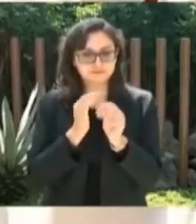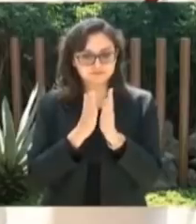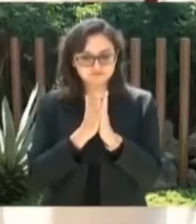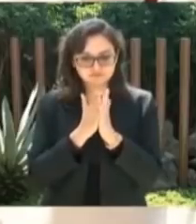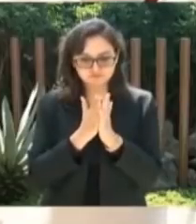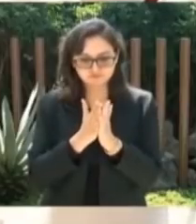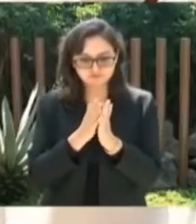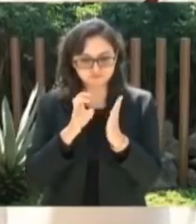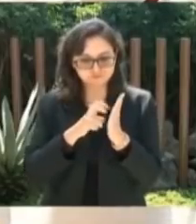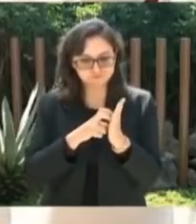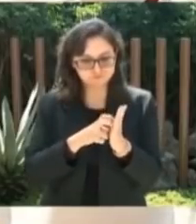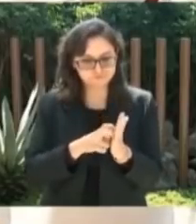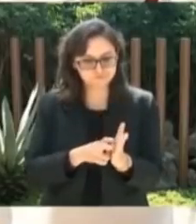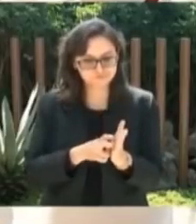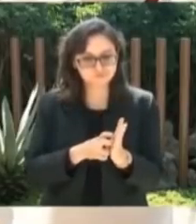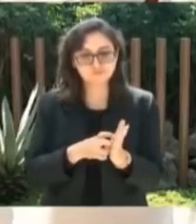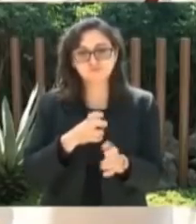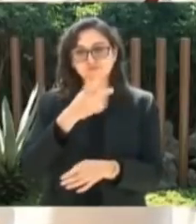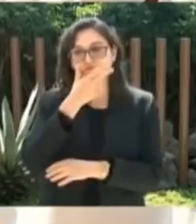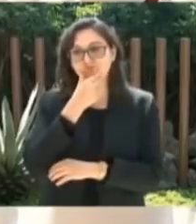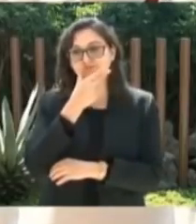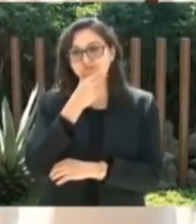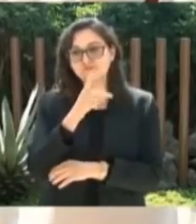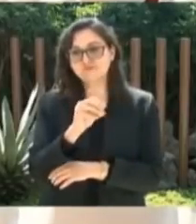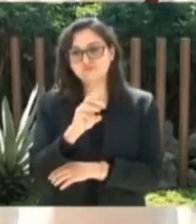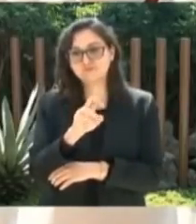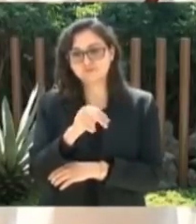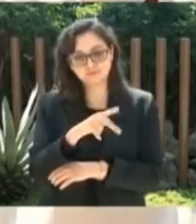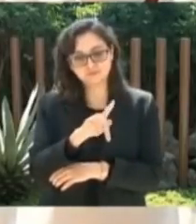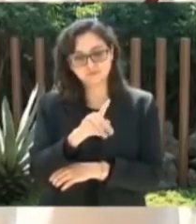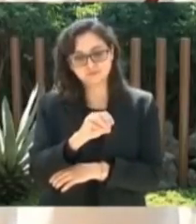editorialista. Lorenzo Meyer